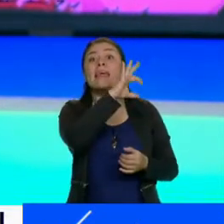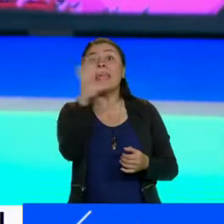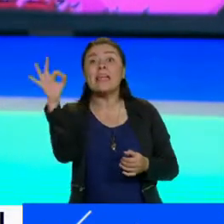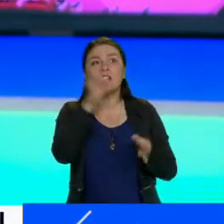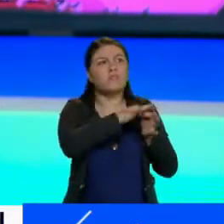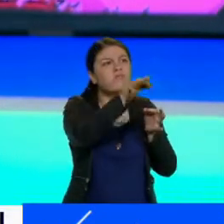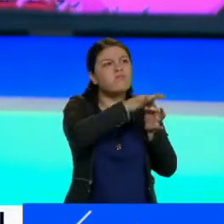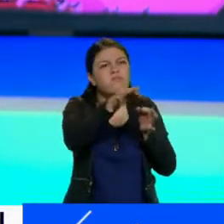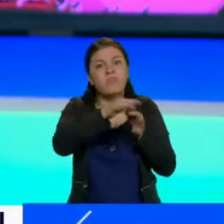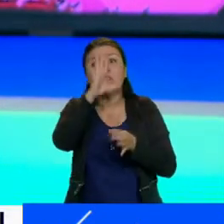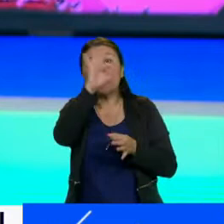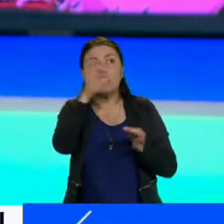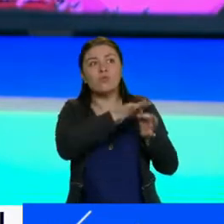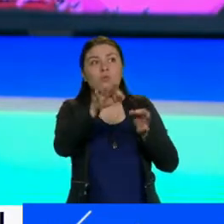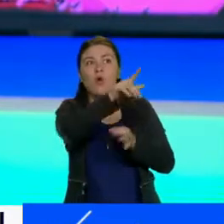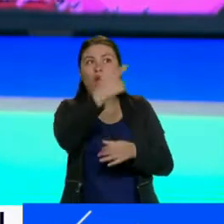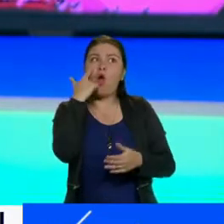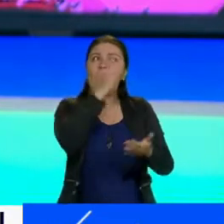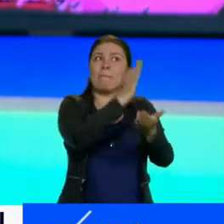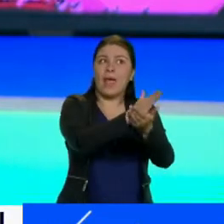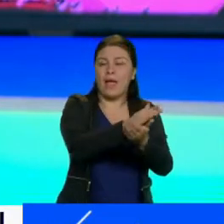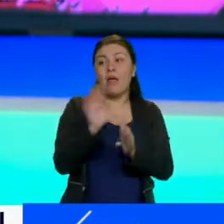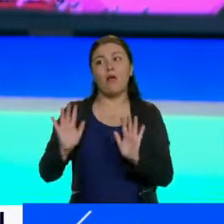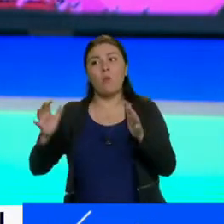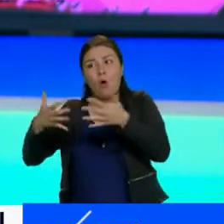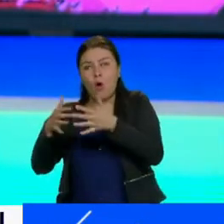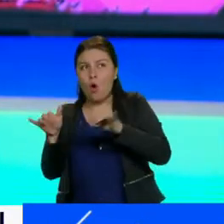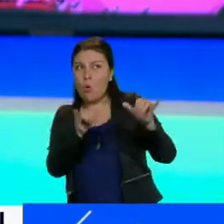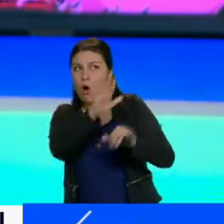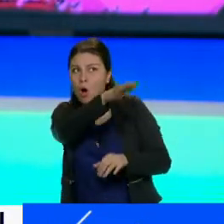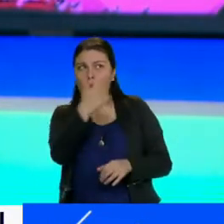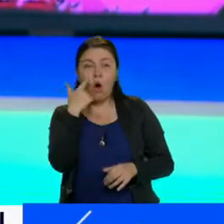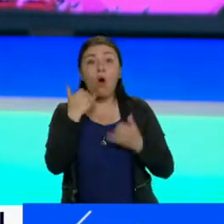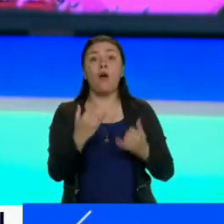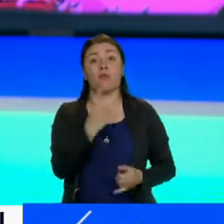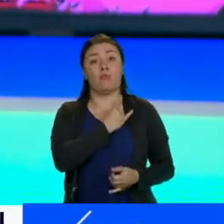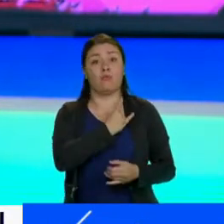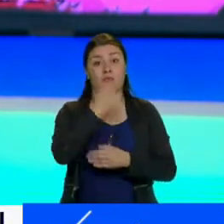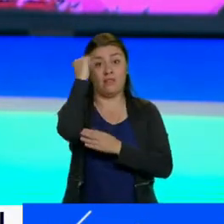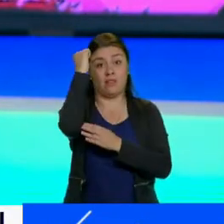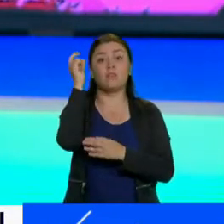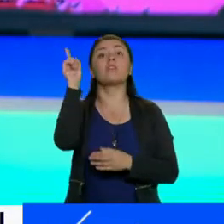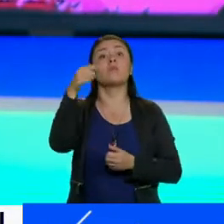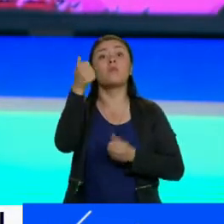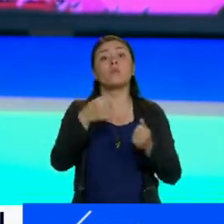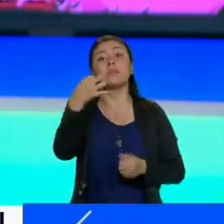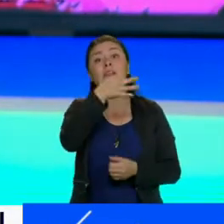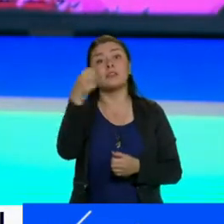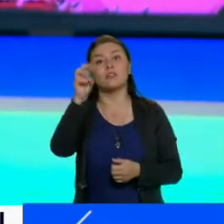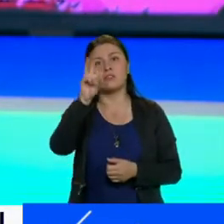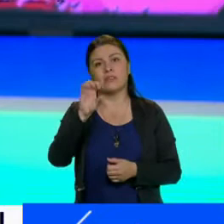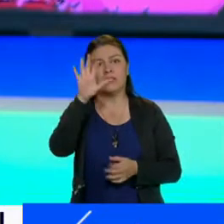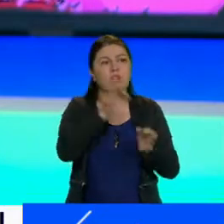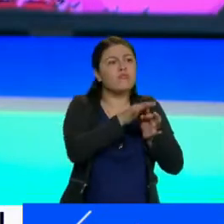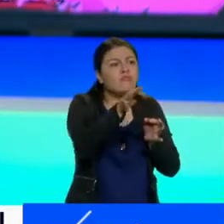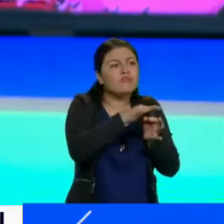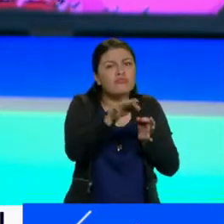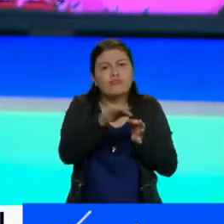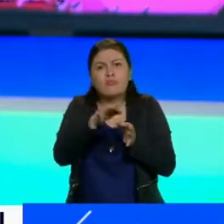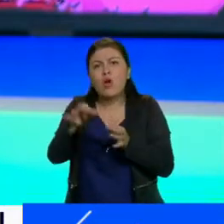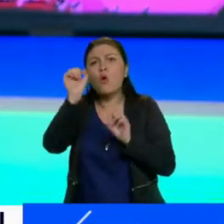de lluvias, otro de, creo que es de un estudioso de la Universidad Nacional, que dice que hay 385 municipios vulnerables a un desastre